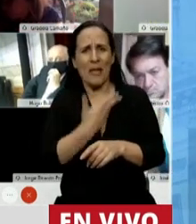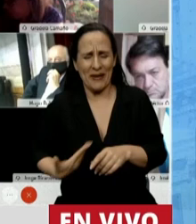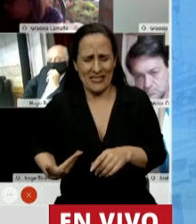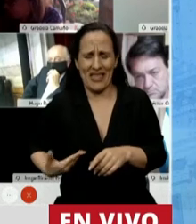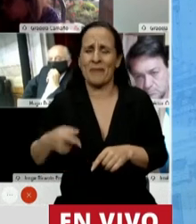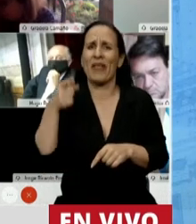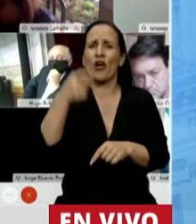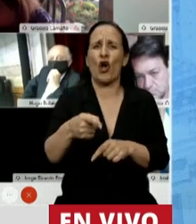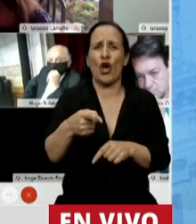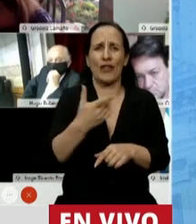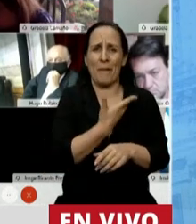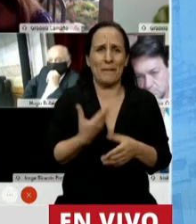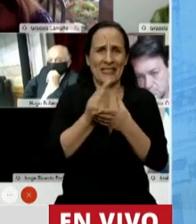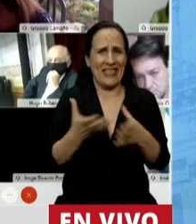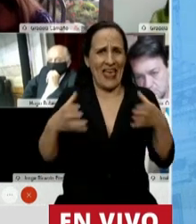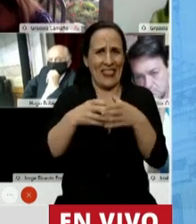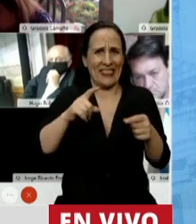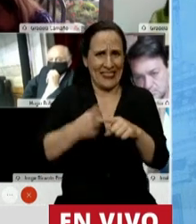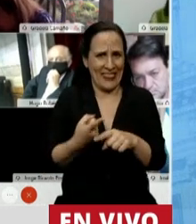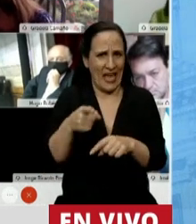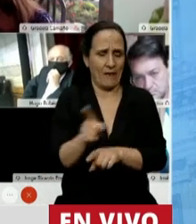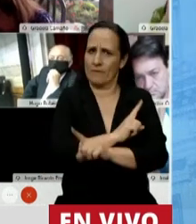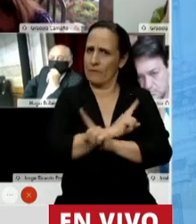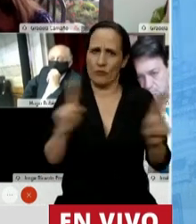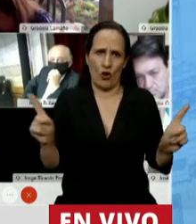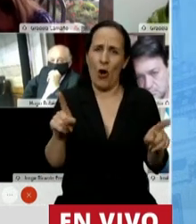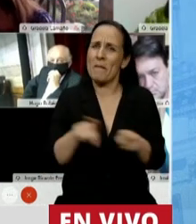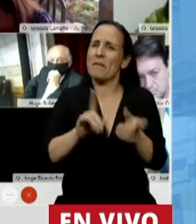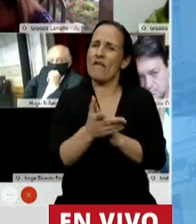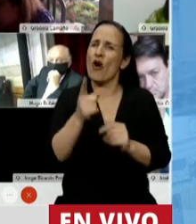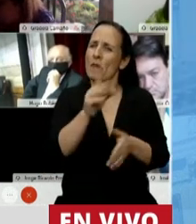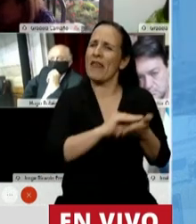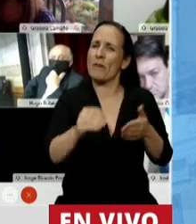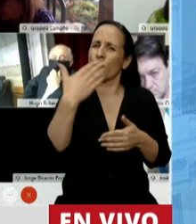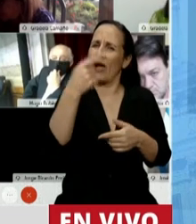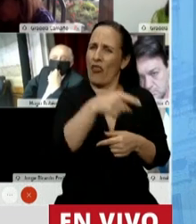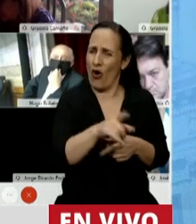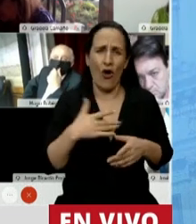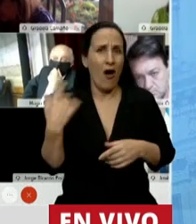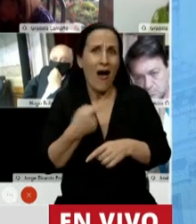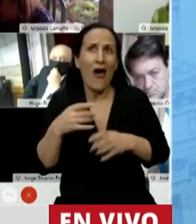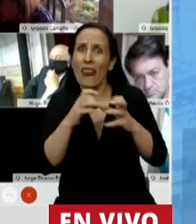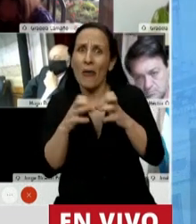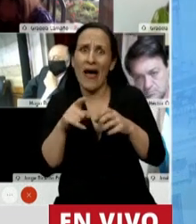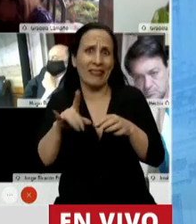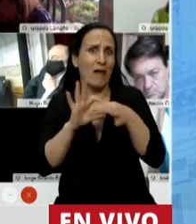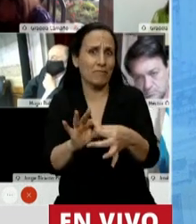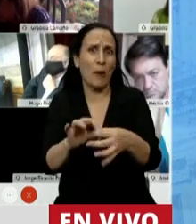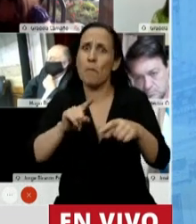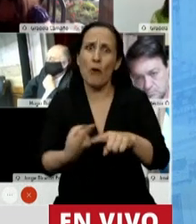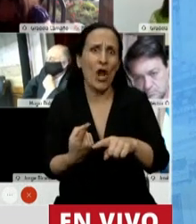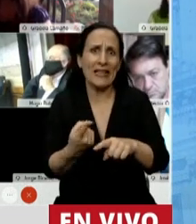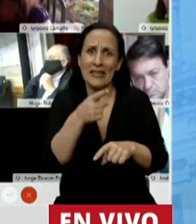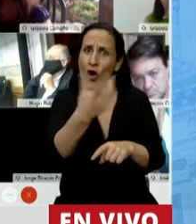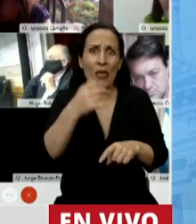ni al presidente de nuestro bloque de la manera en que el diputado está acostumbrado a hacerlo. Acá los debates son políticos y si tiene que aprender a discutir en un